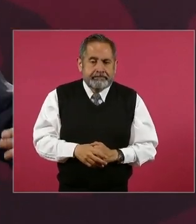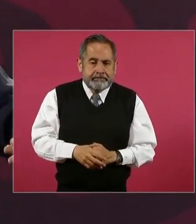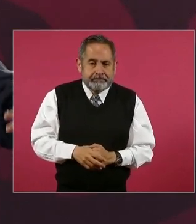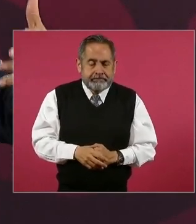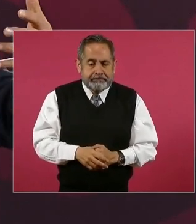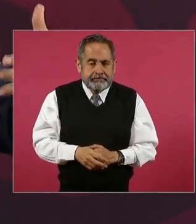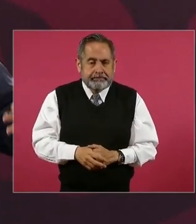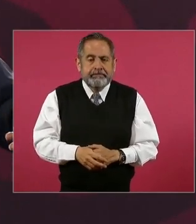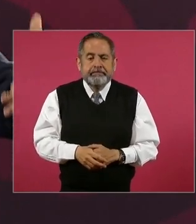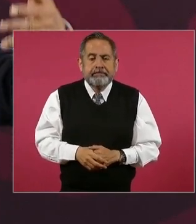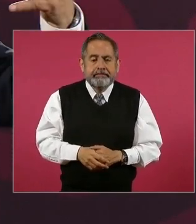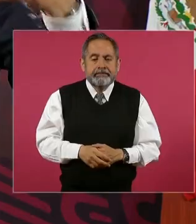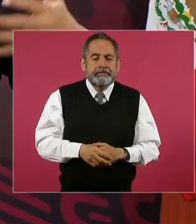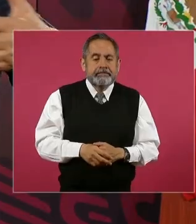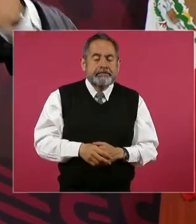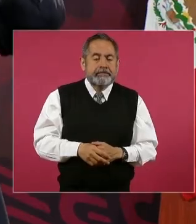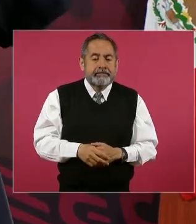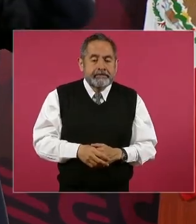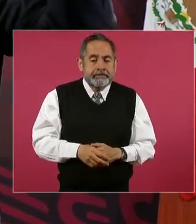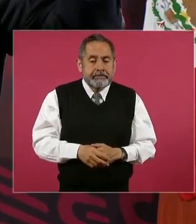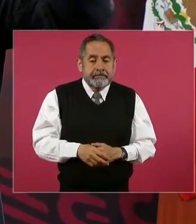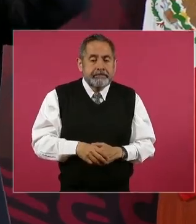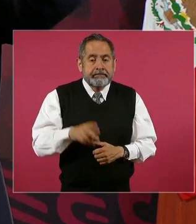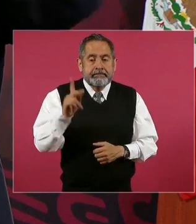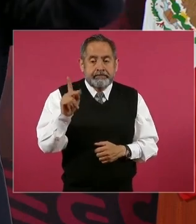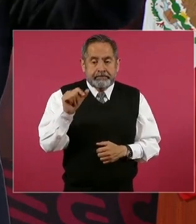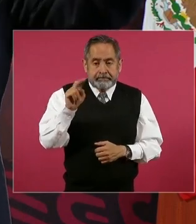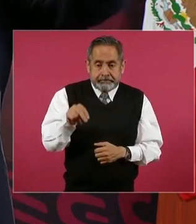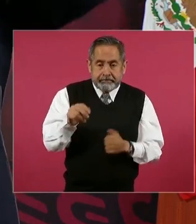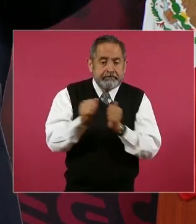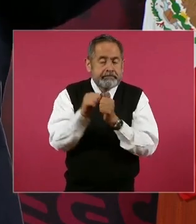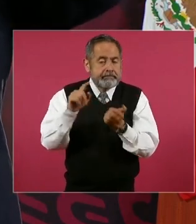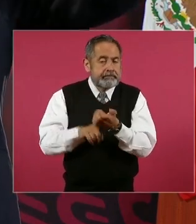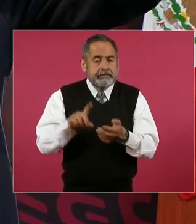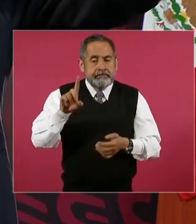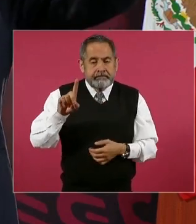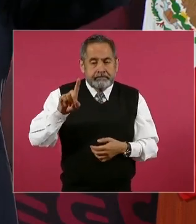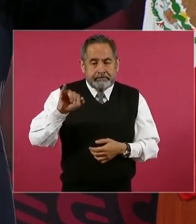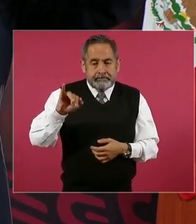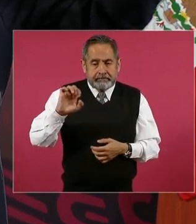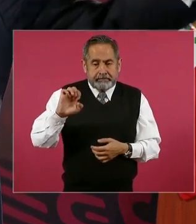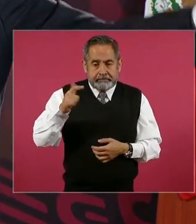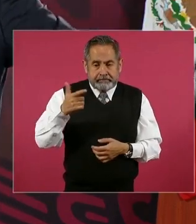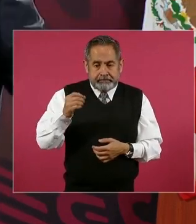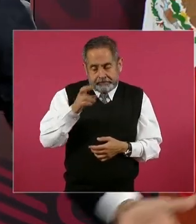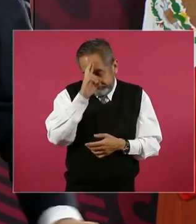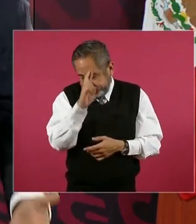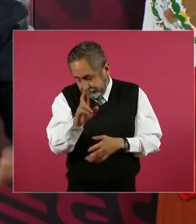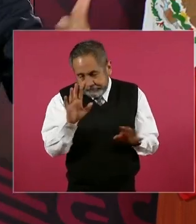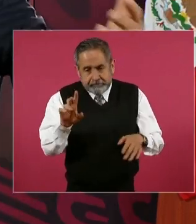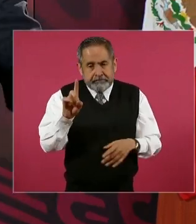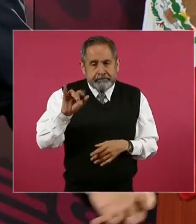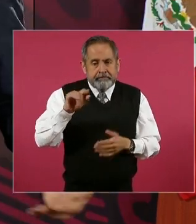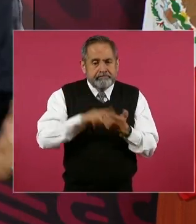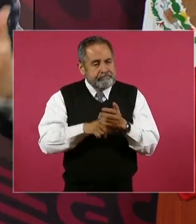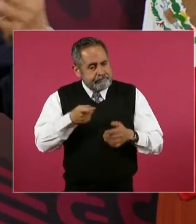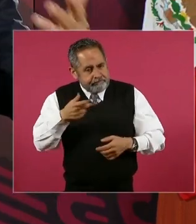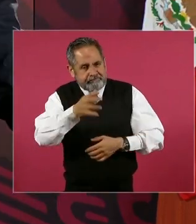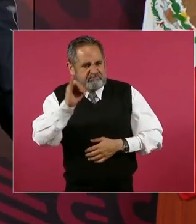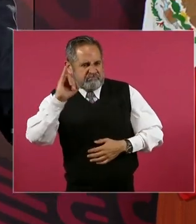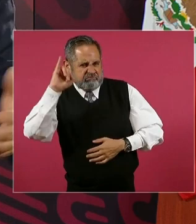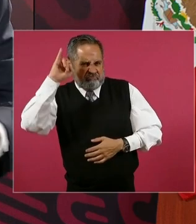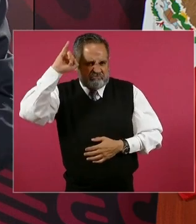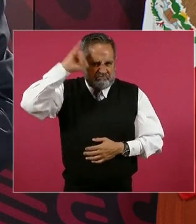este les daban Diego con todo respeto era el jefe